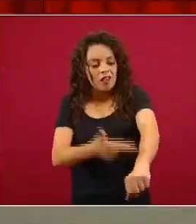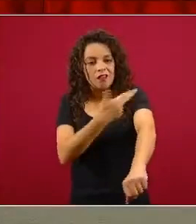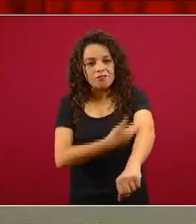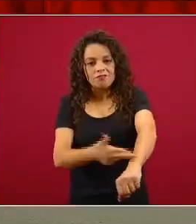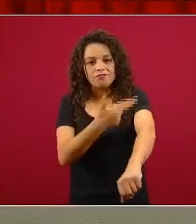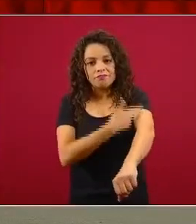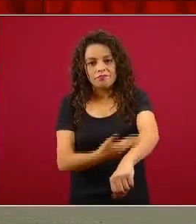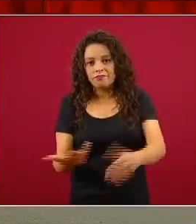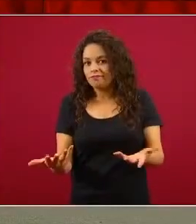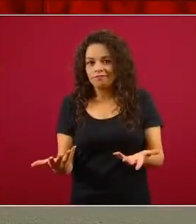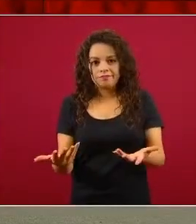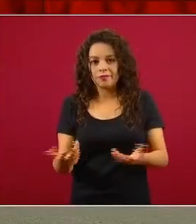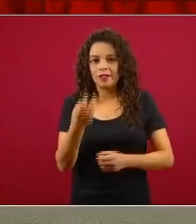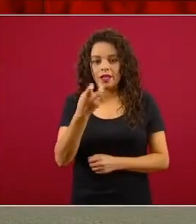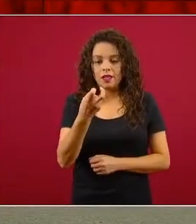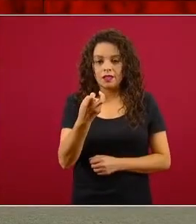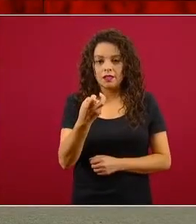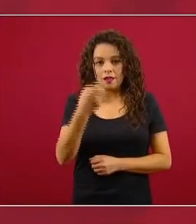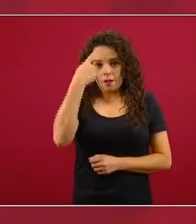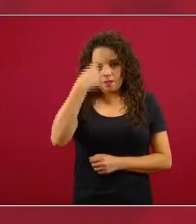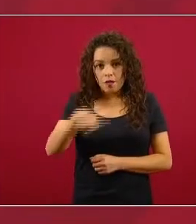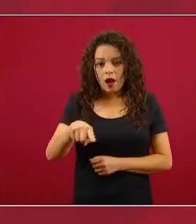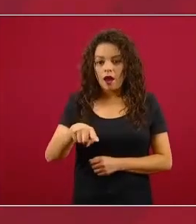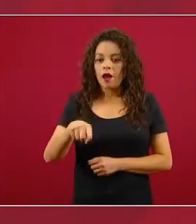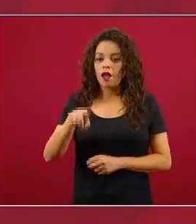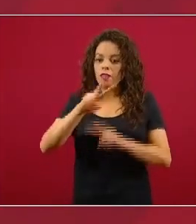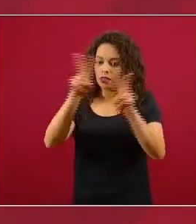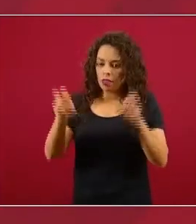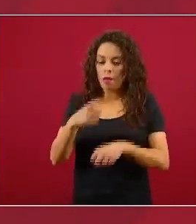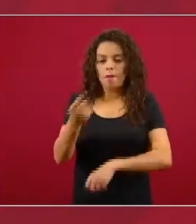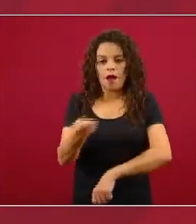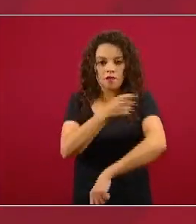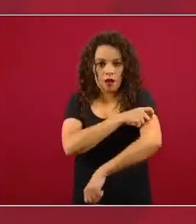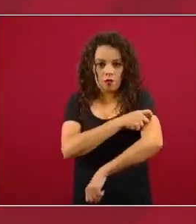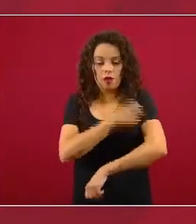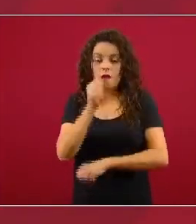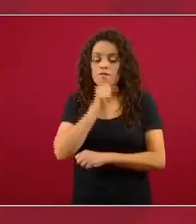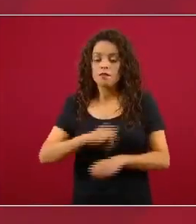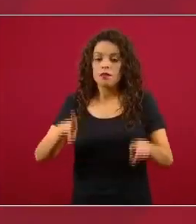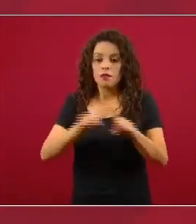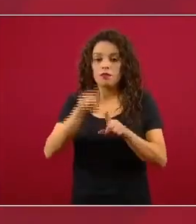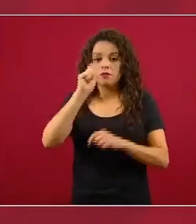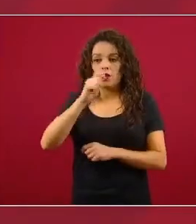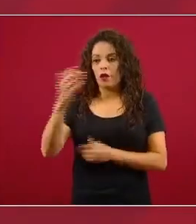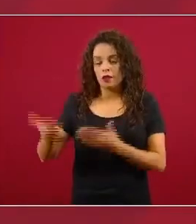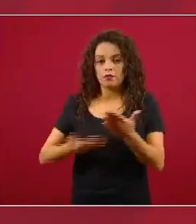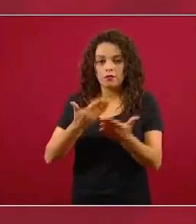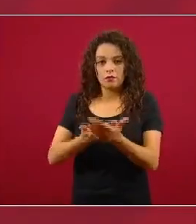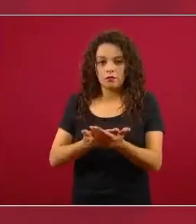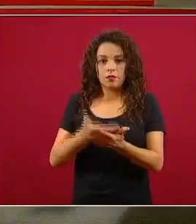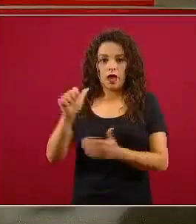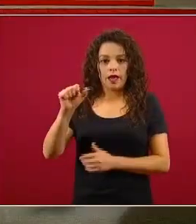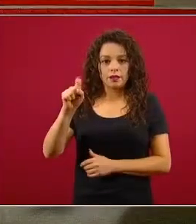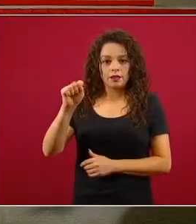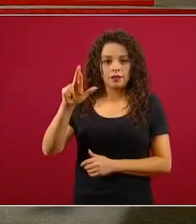toda esta dinámica de las vacunas, incluyendo la iniciativa esta de AstraZeneca y